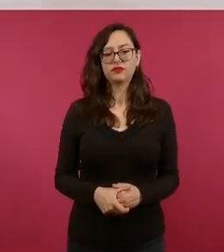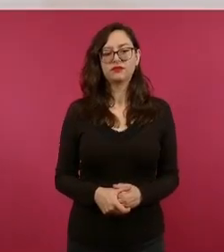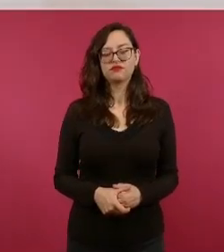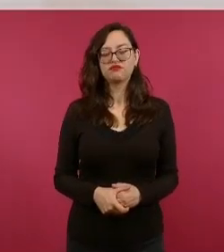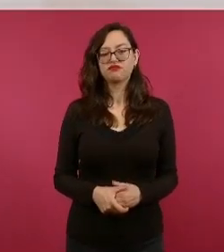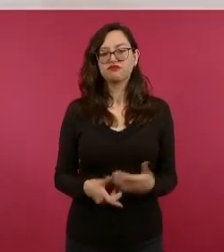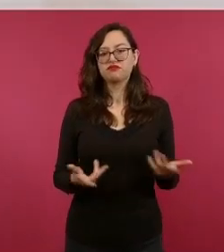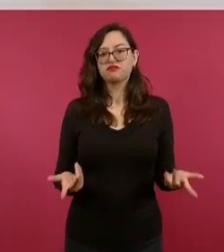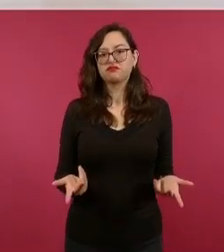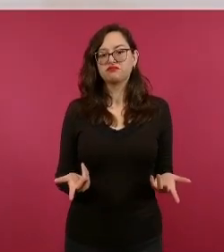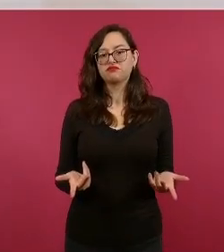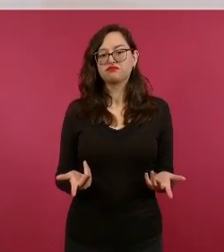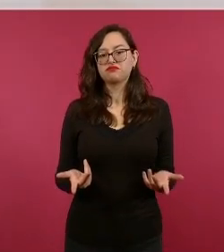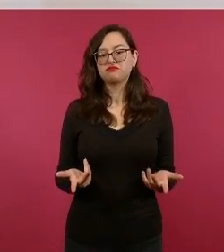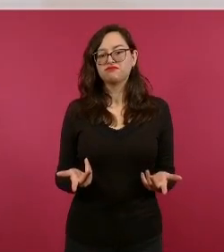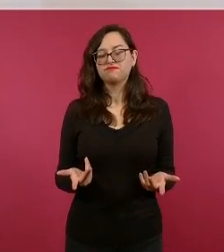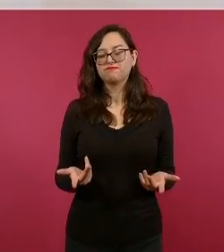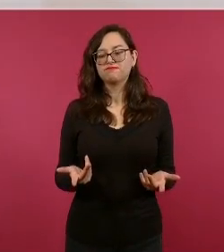idea